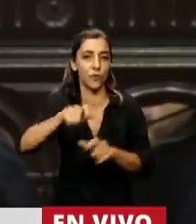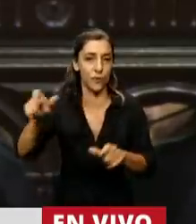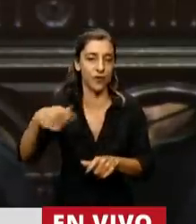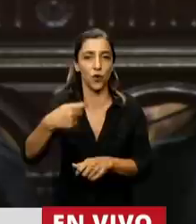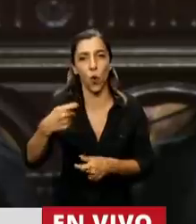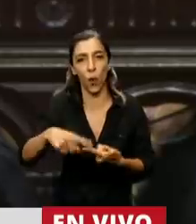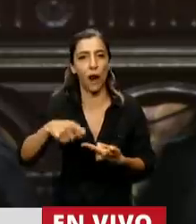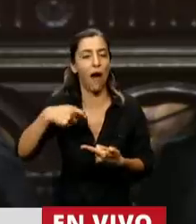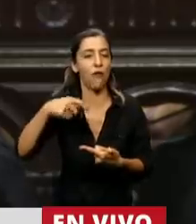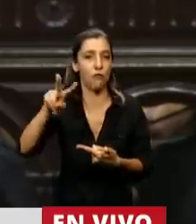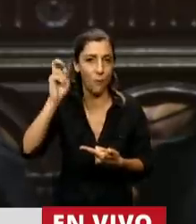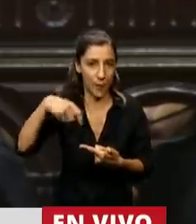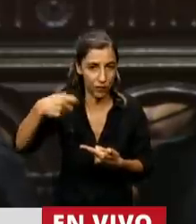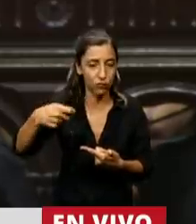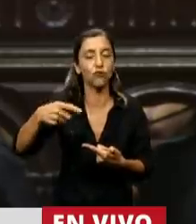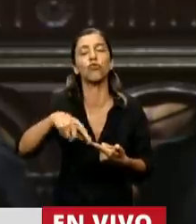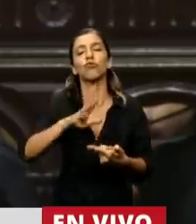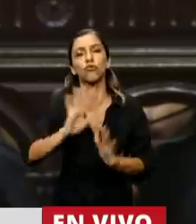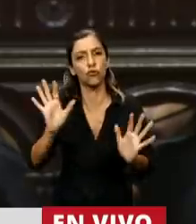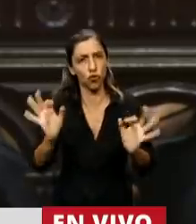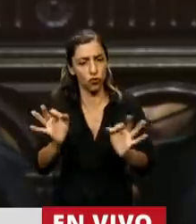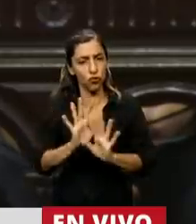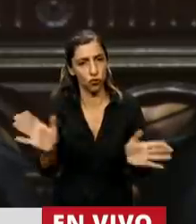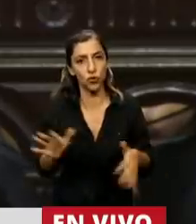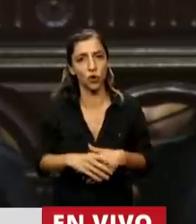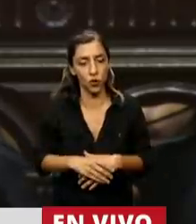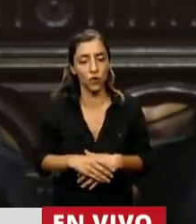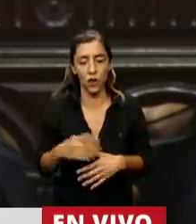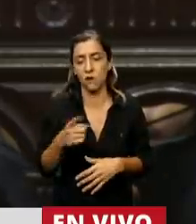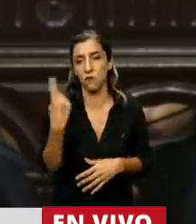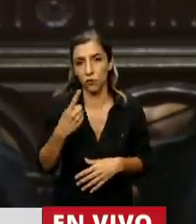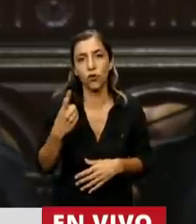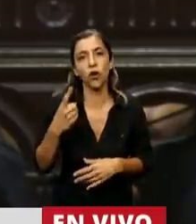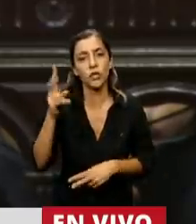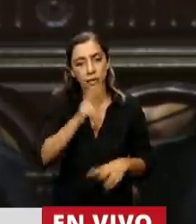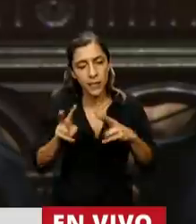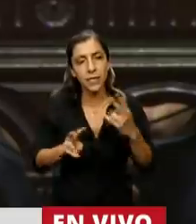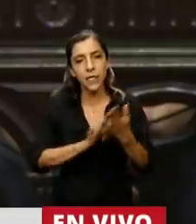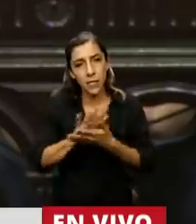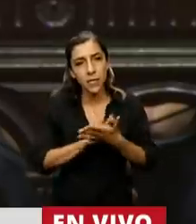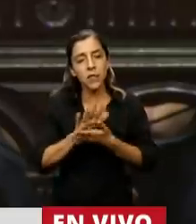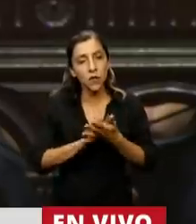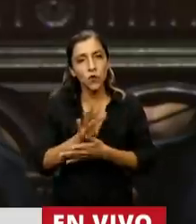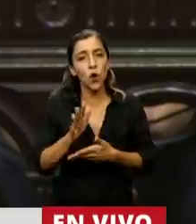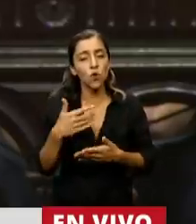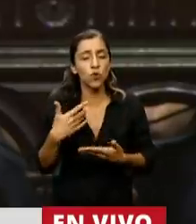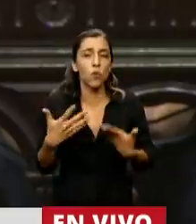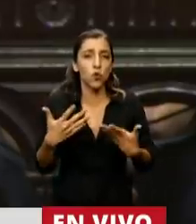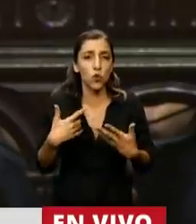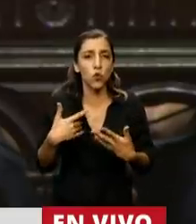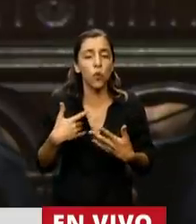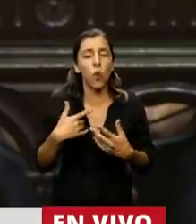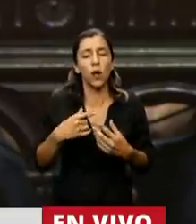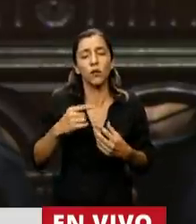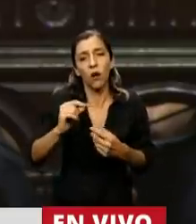pensionadas jubiladas y jubilados es cierto que es casi palmo a palmo con la pelea que estamos dando en la paulatina y lenta baja